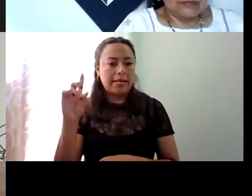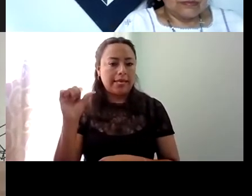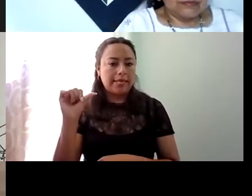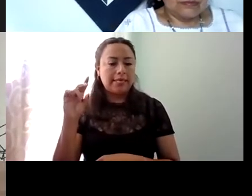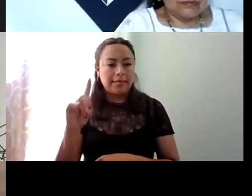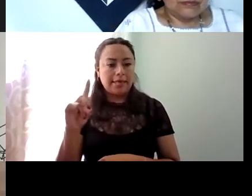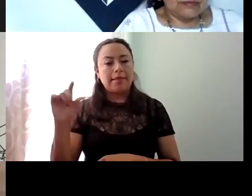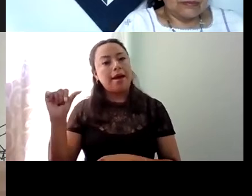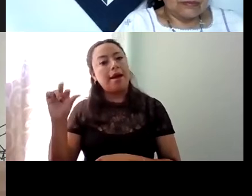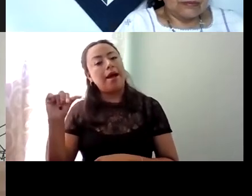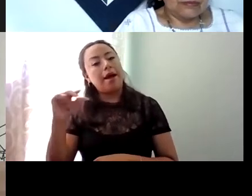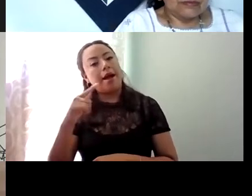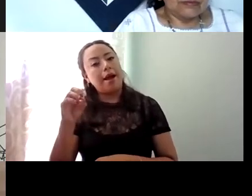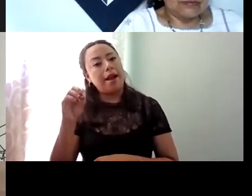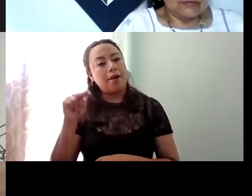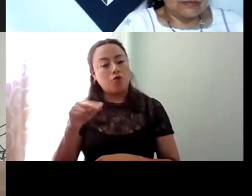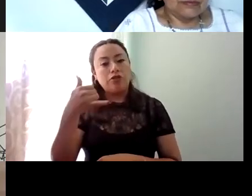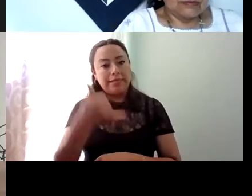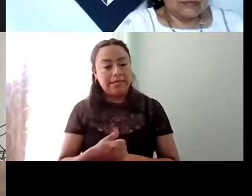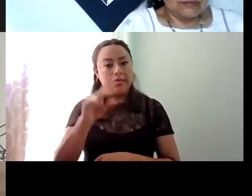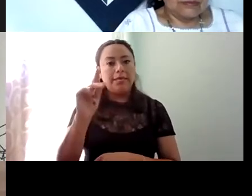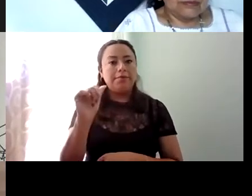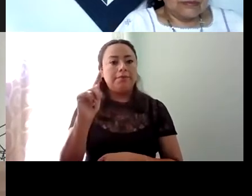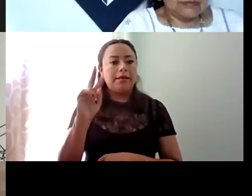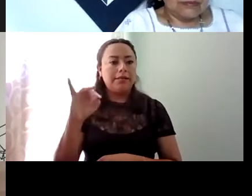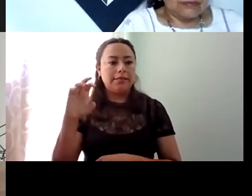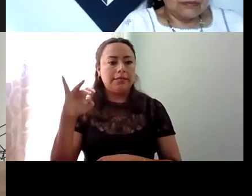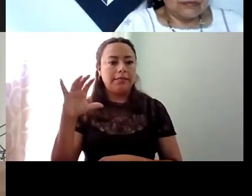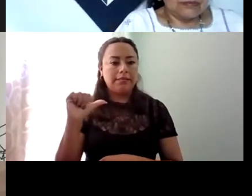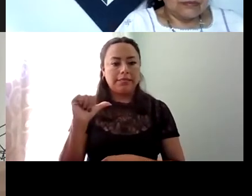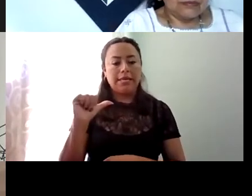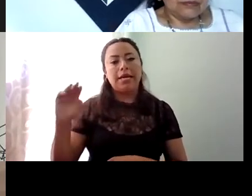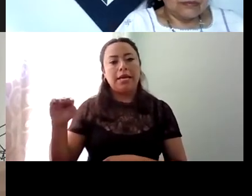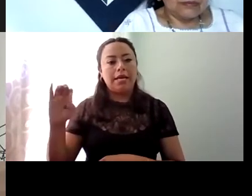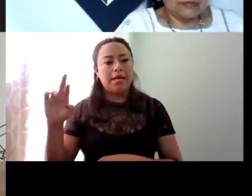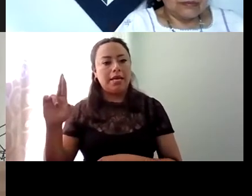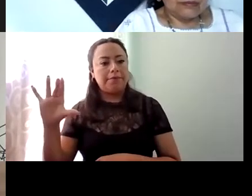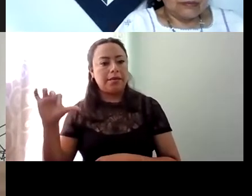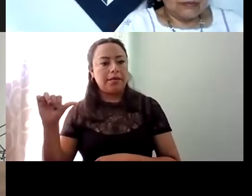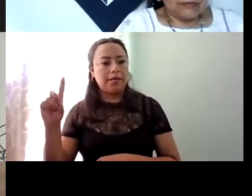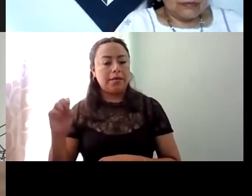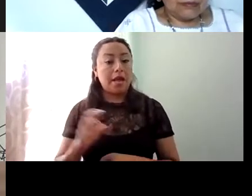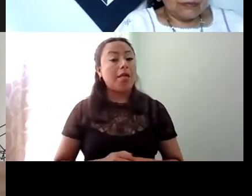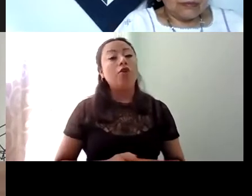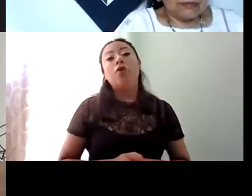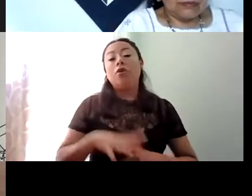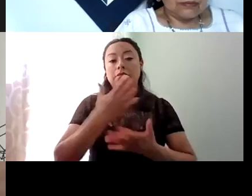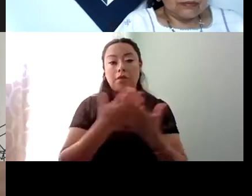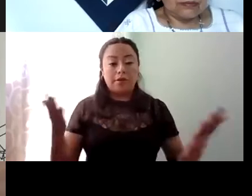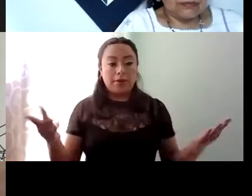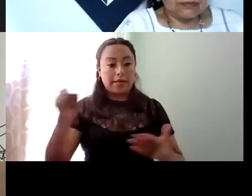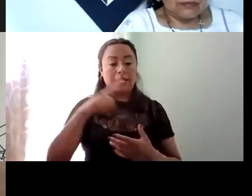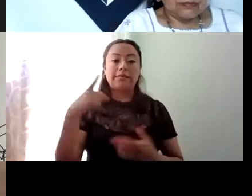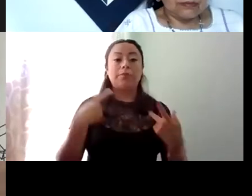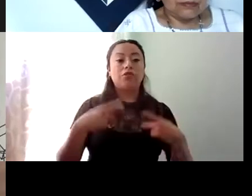presentamos el informe sobre la situación de derechos humanos de las personas trabajadoras voluntarias del Servicio Público de Limpia de la